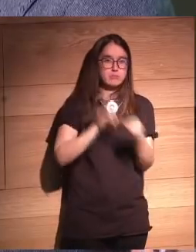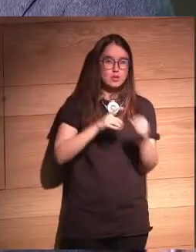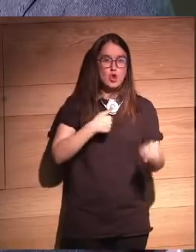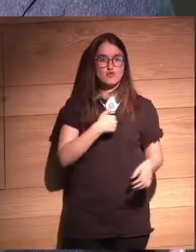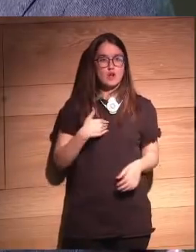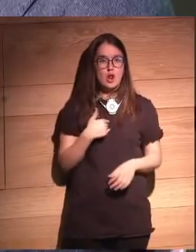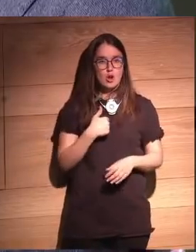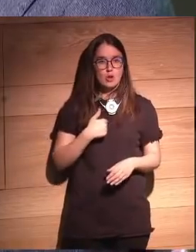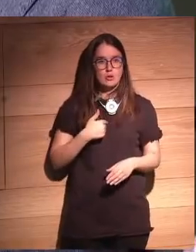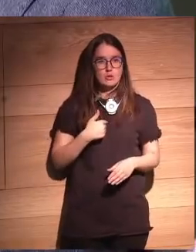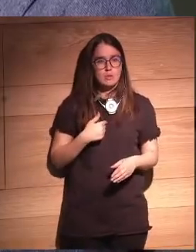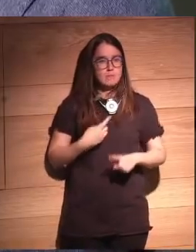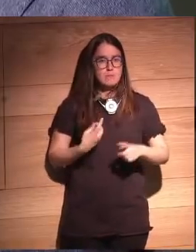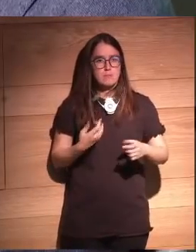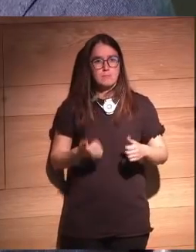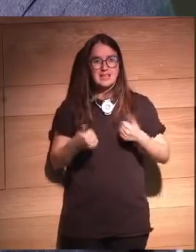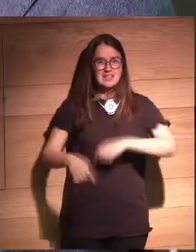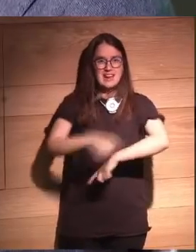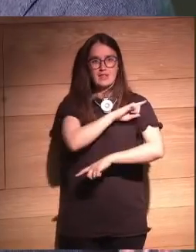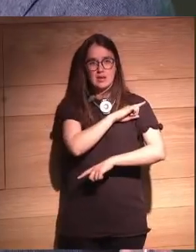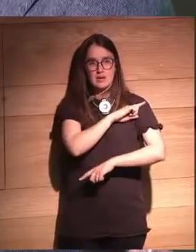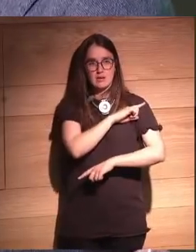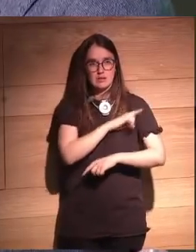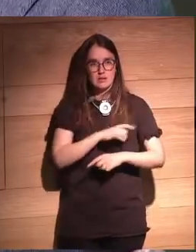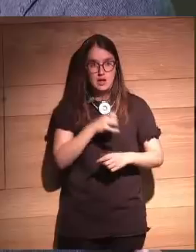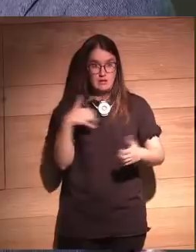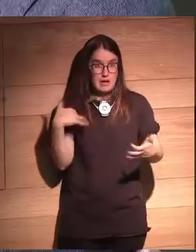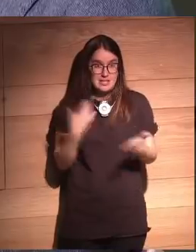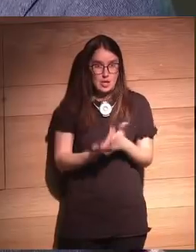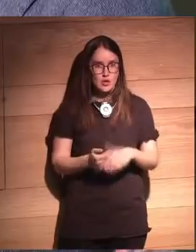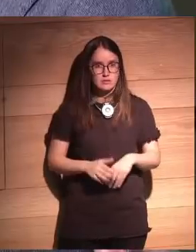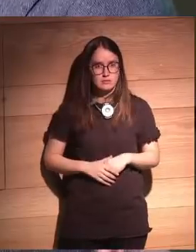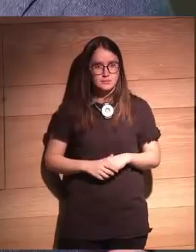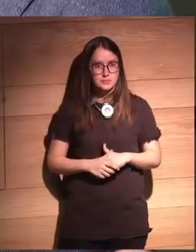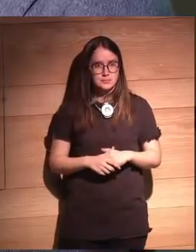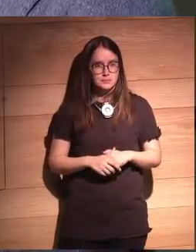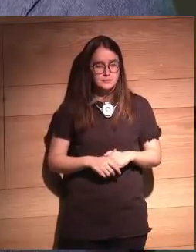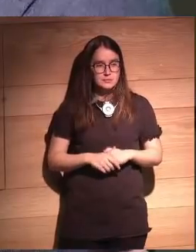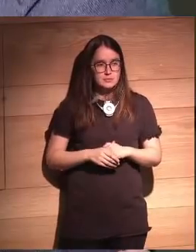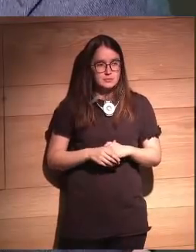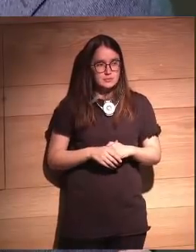papel mucho más radical y mucho más del que tenemos hasta ahora.